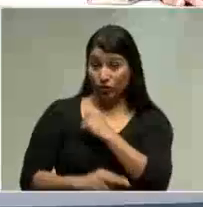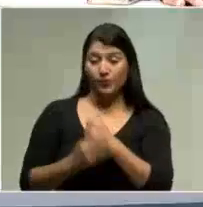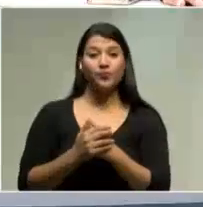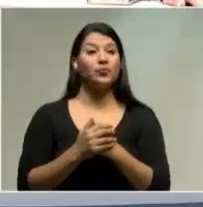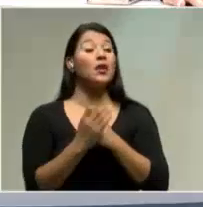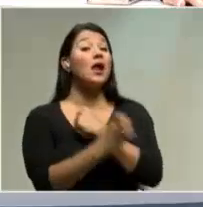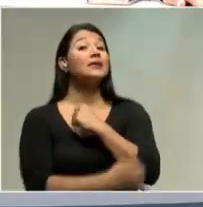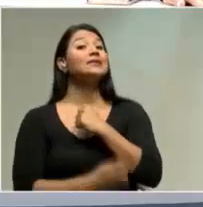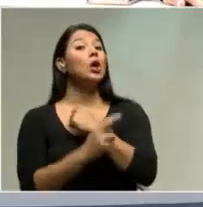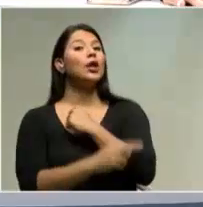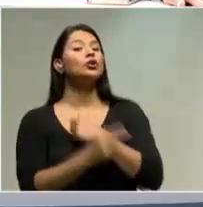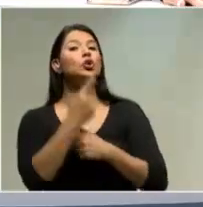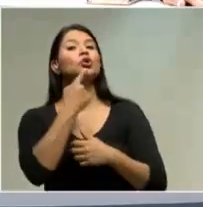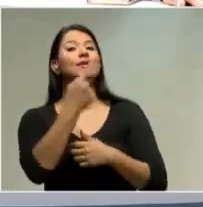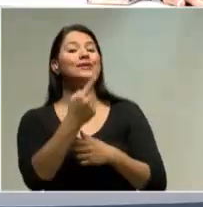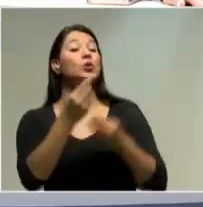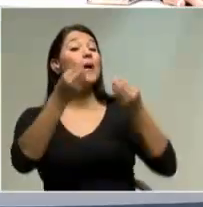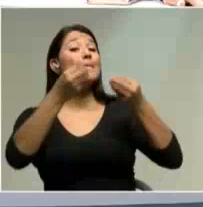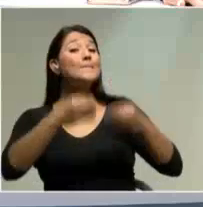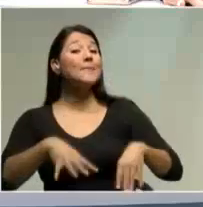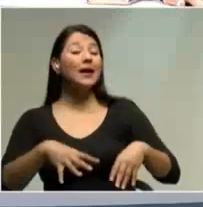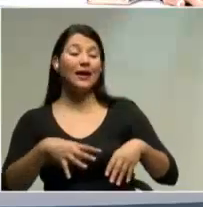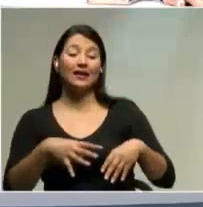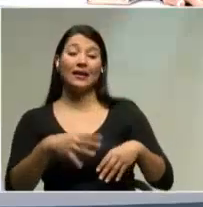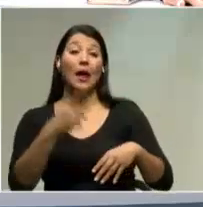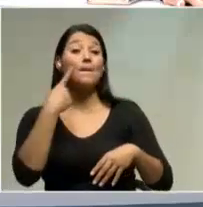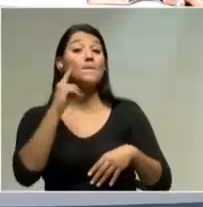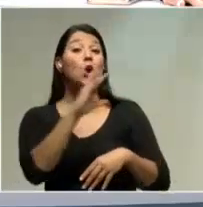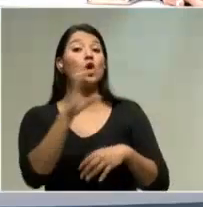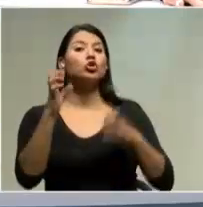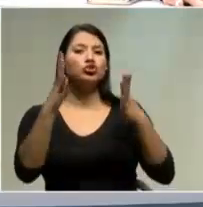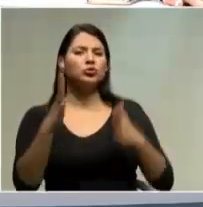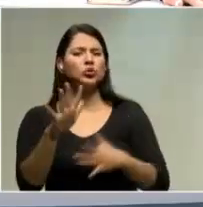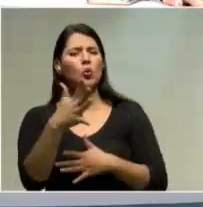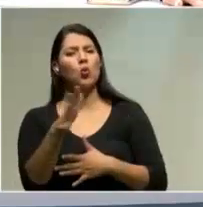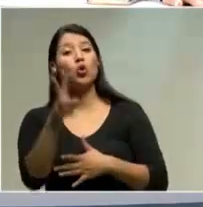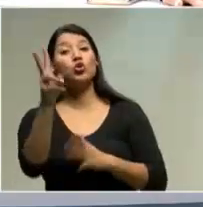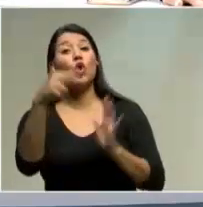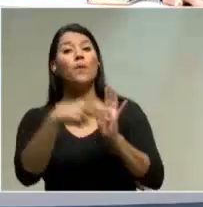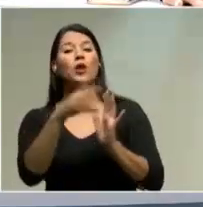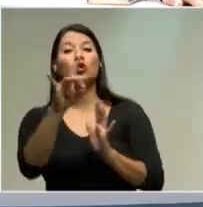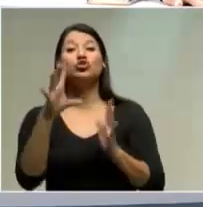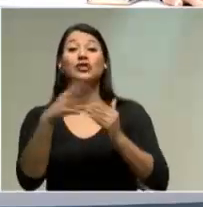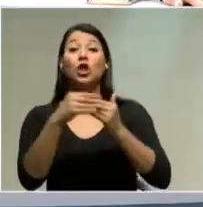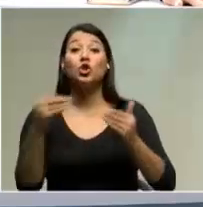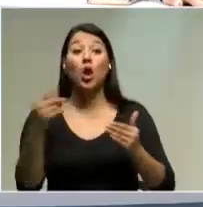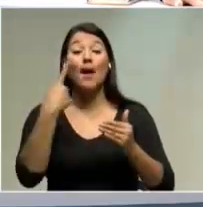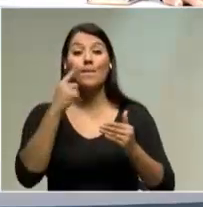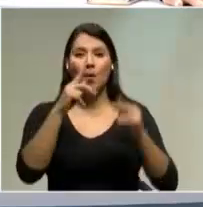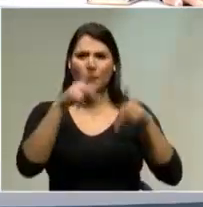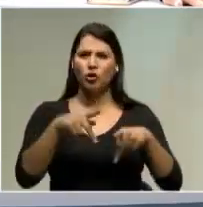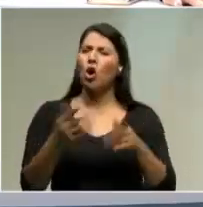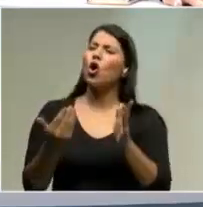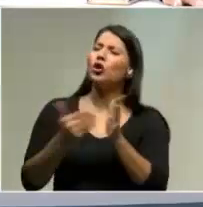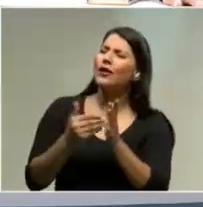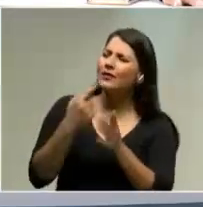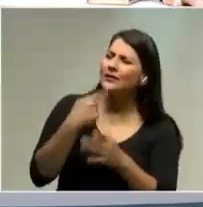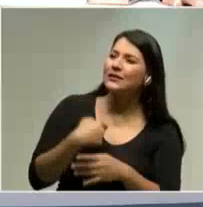Nación señala que hay una pérdida importante de los costarricenses de cerca de $2.800 por persona. ¿Me repite el